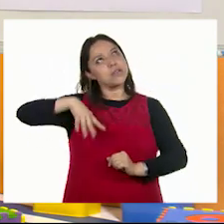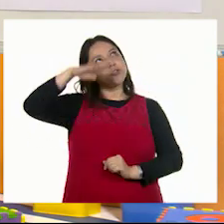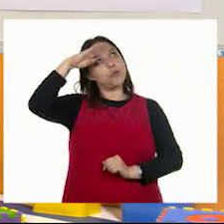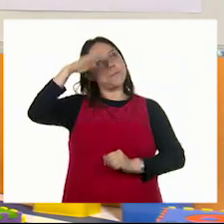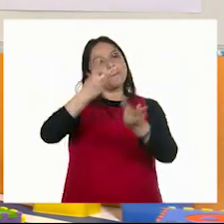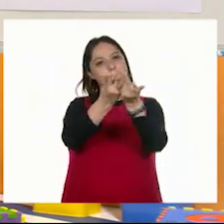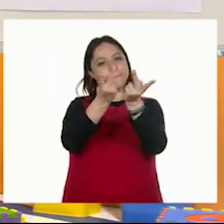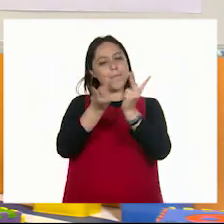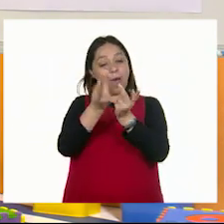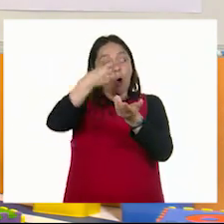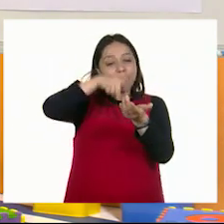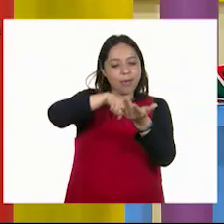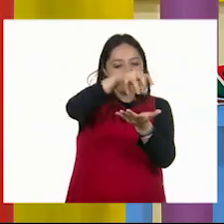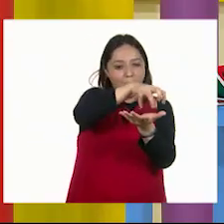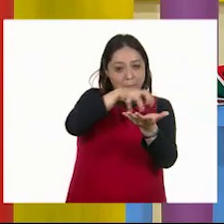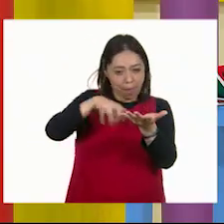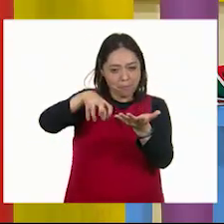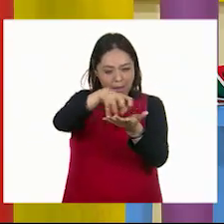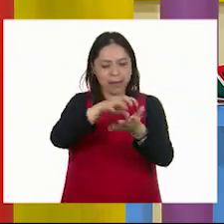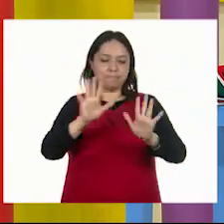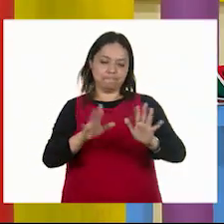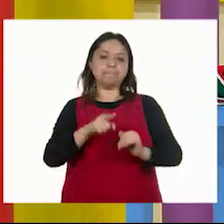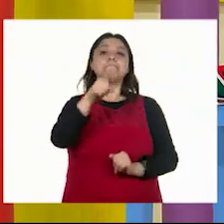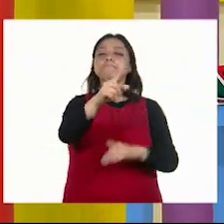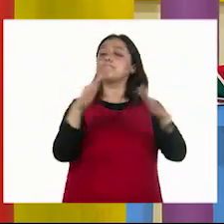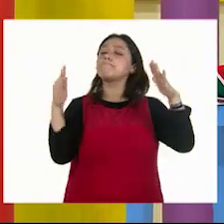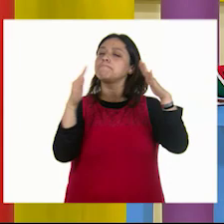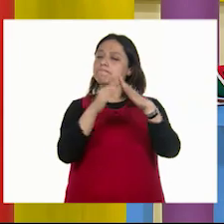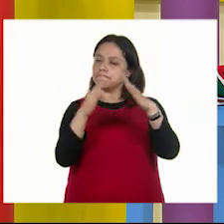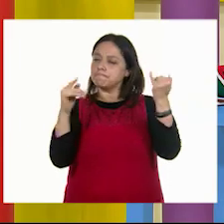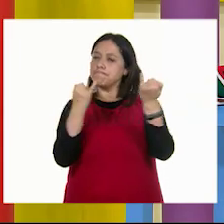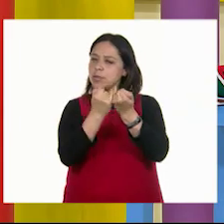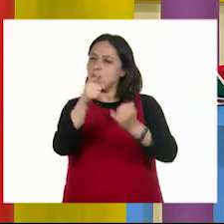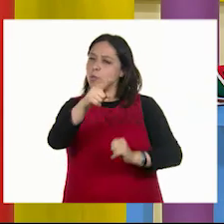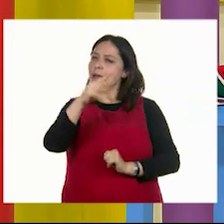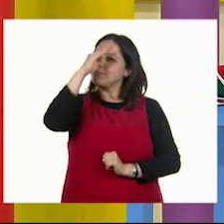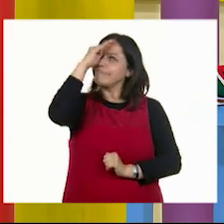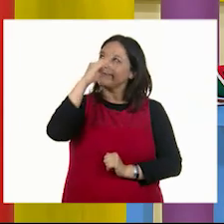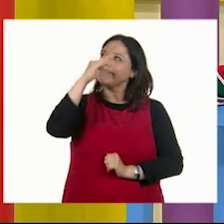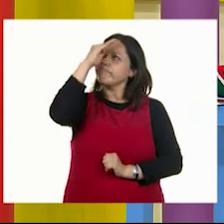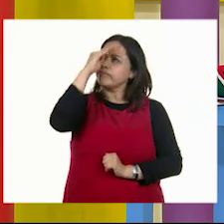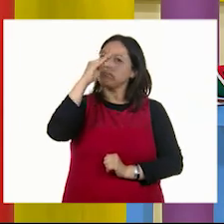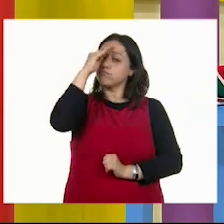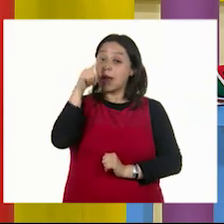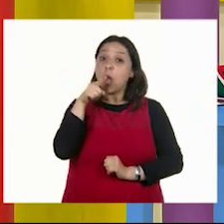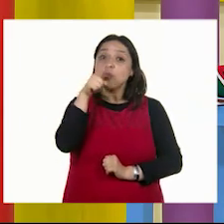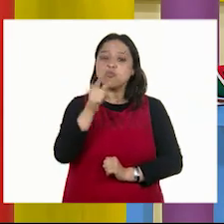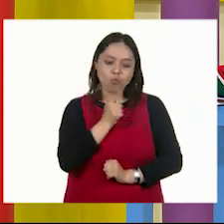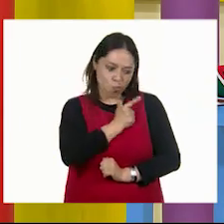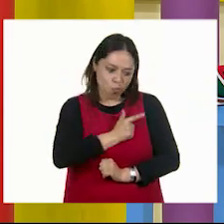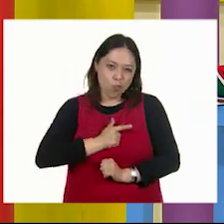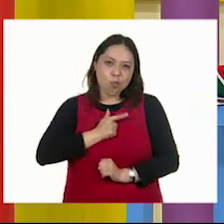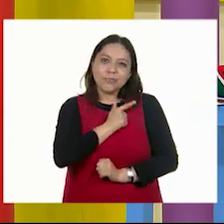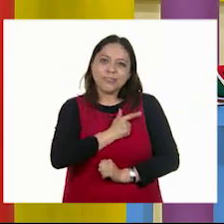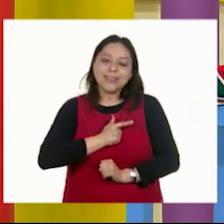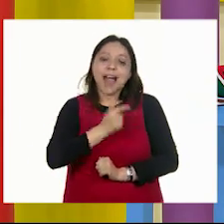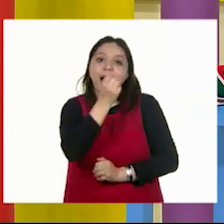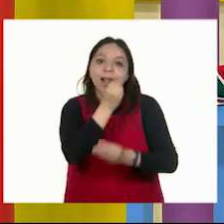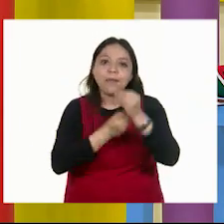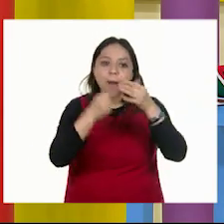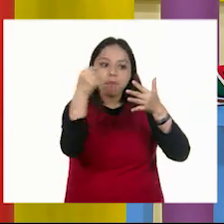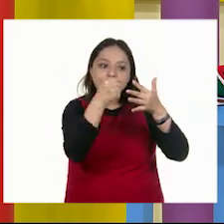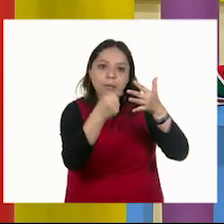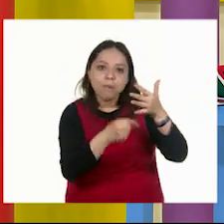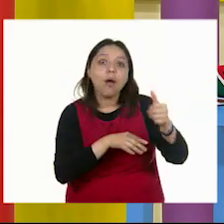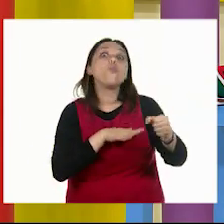bien comer. Ustedes en casa también contesten esa pregunta. ¿Cuáles son los alimentos que más les gustan? También ser